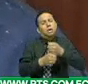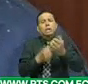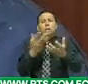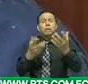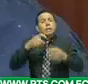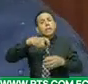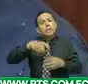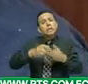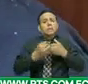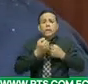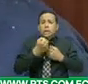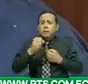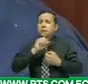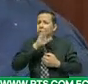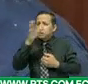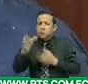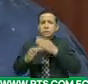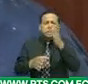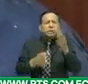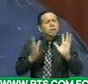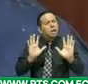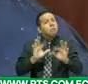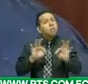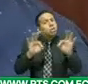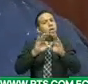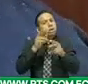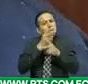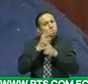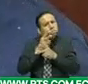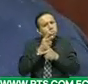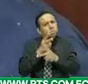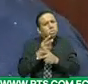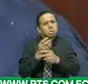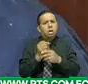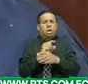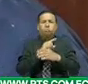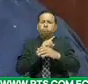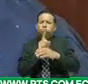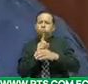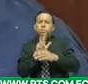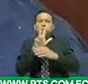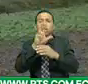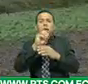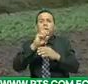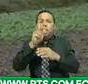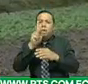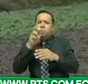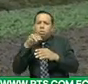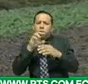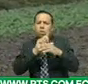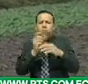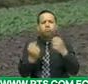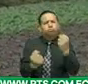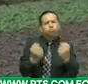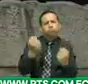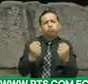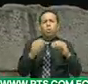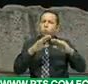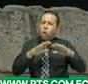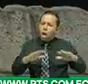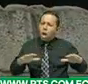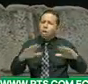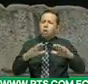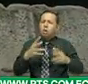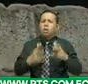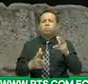movilización, se lo haga con la precaución del caso, velocidades no mayor a 30 kilómetros por hora. Es que básicamente los 10 cantones